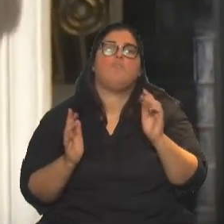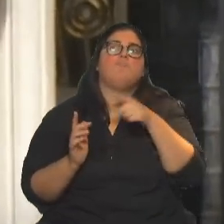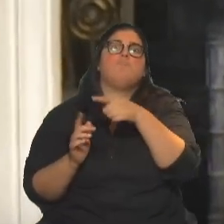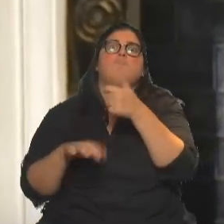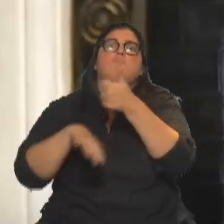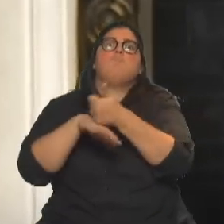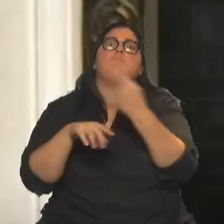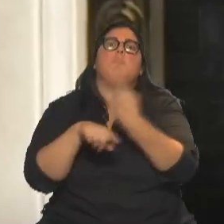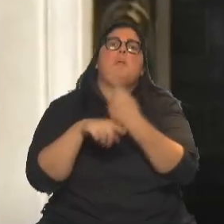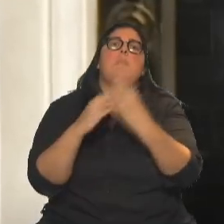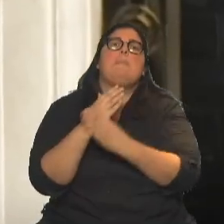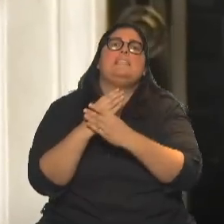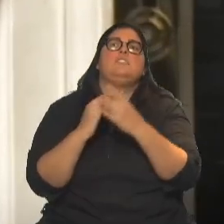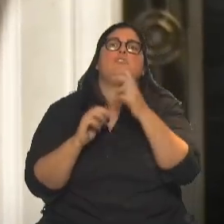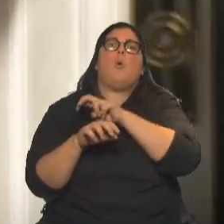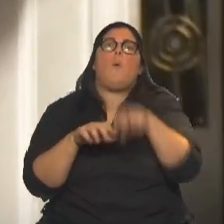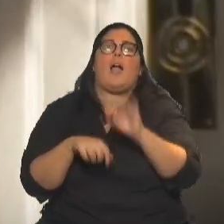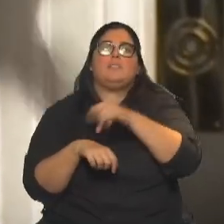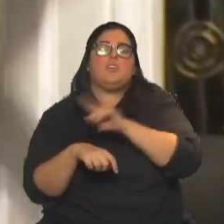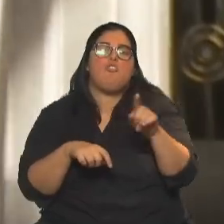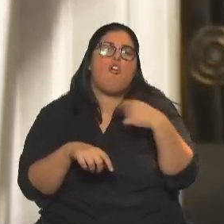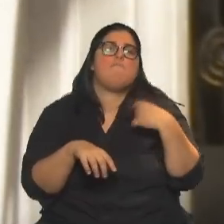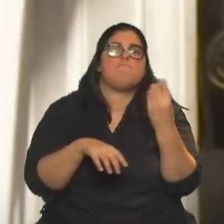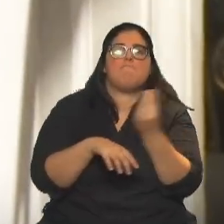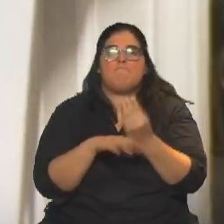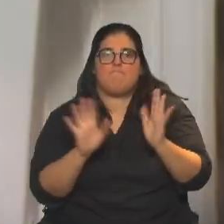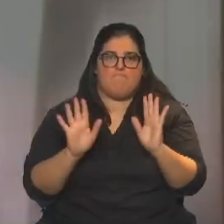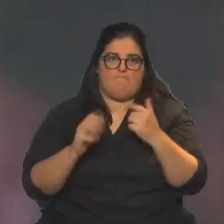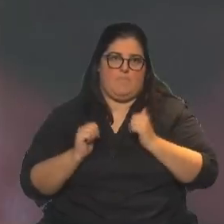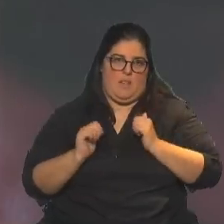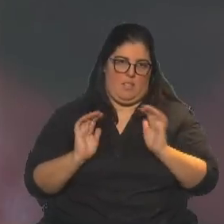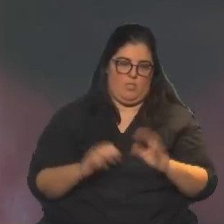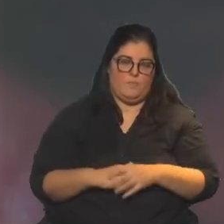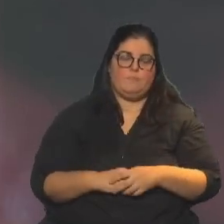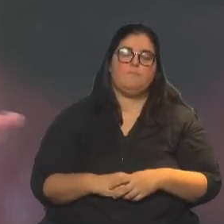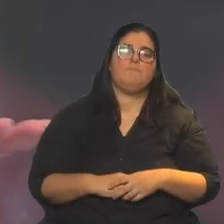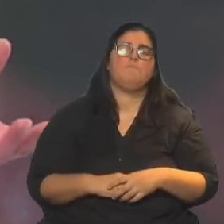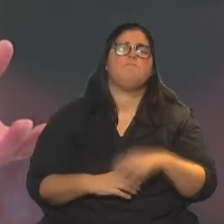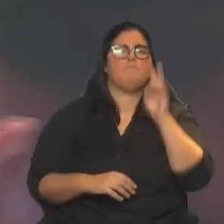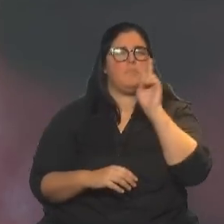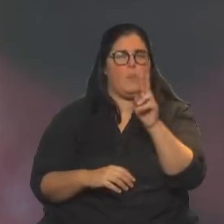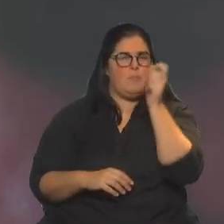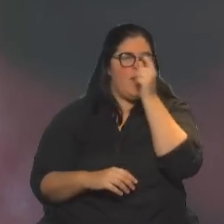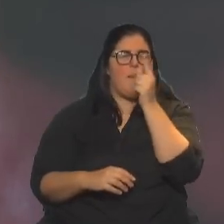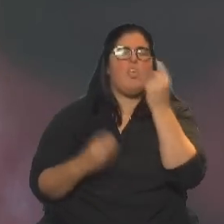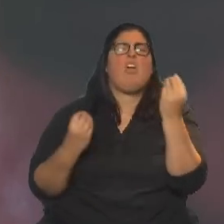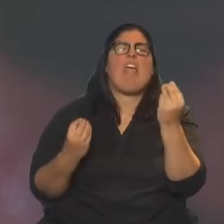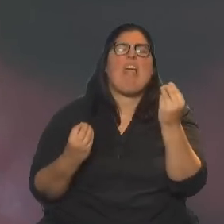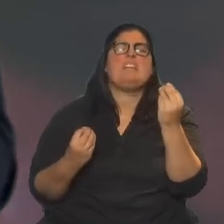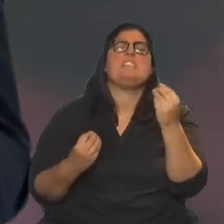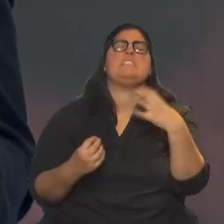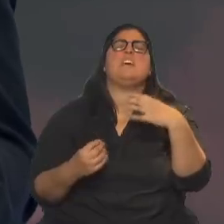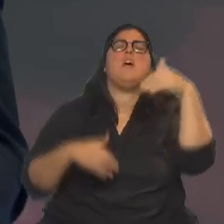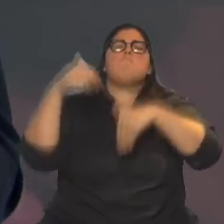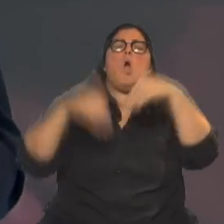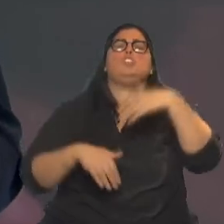ocupante del 10 de Downing Street. Pero veamos rápidamente qué es la moción justamente de